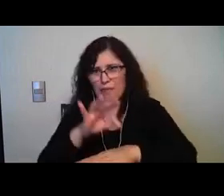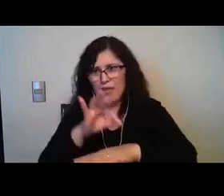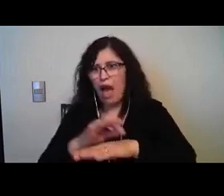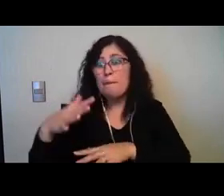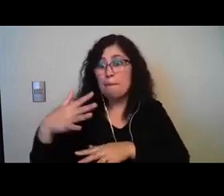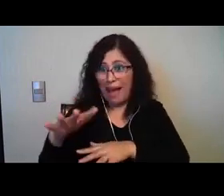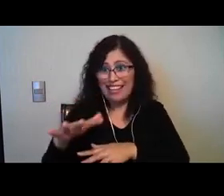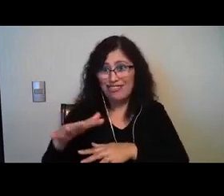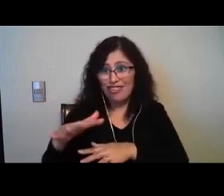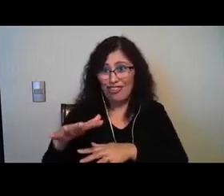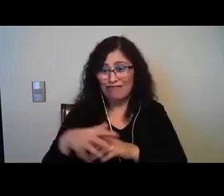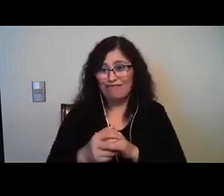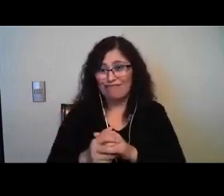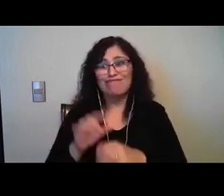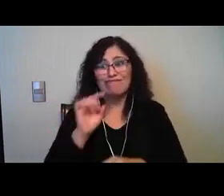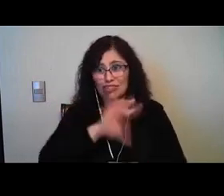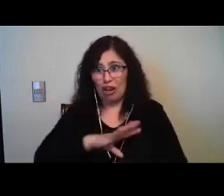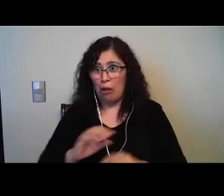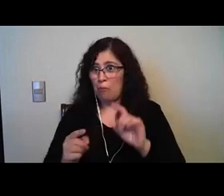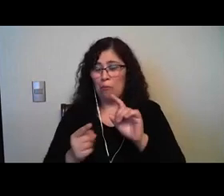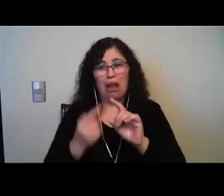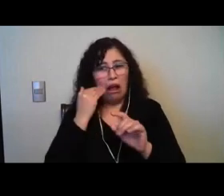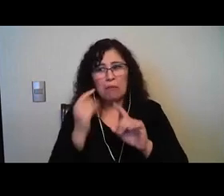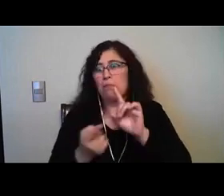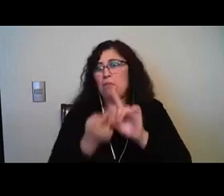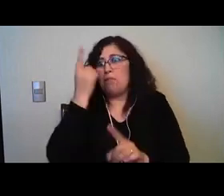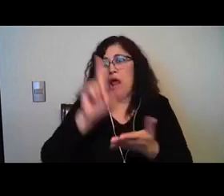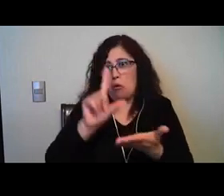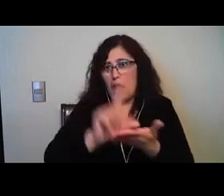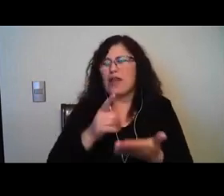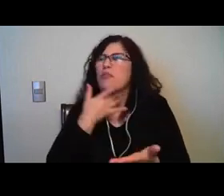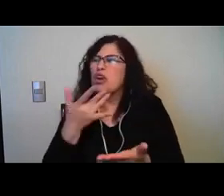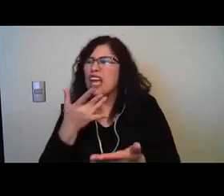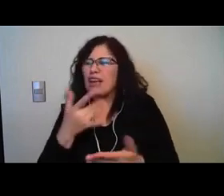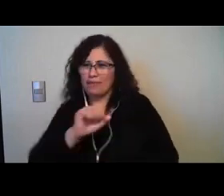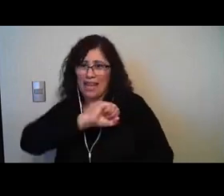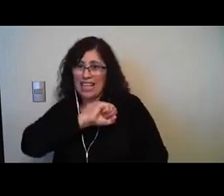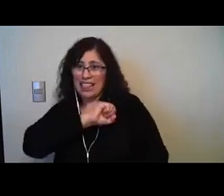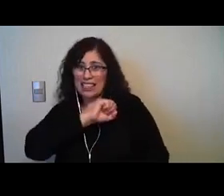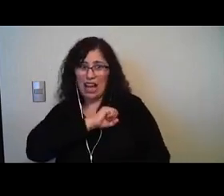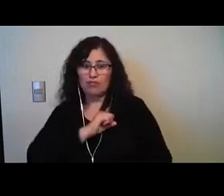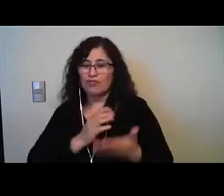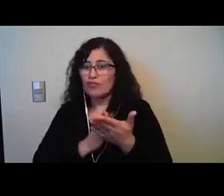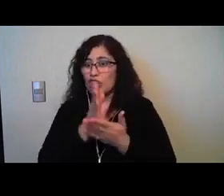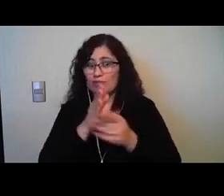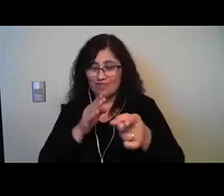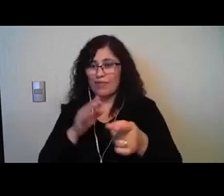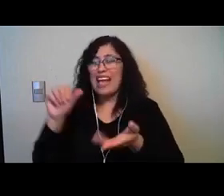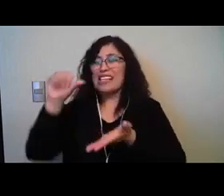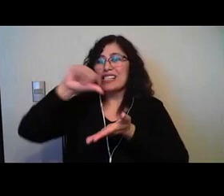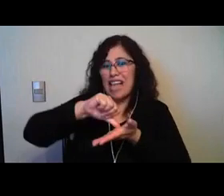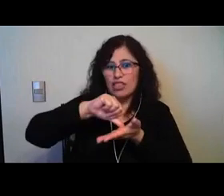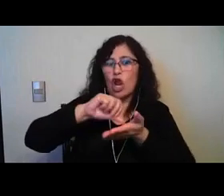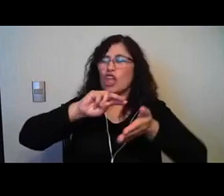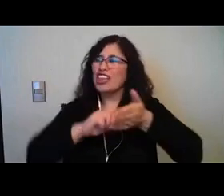Parkinson, ¿ya? Y esto particularmente porque en Santiago hace algunos años se creó el CETRAM, que se llama Centro de Trastorno del